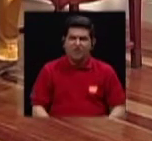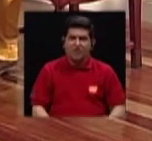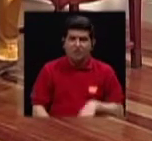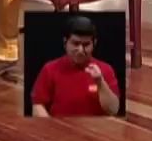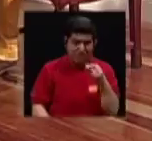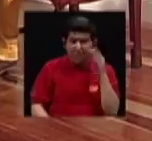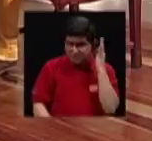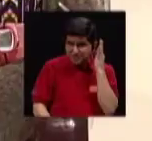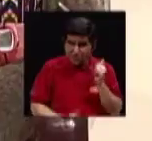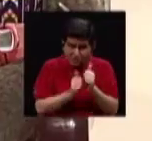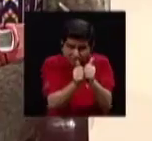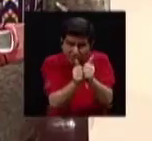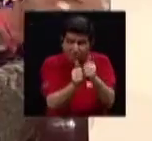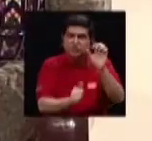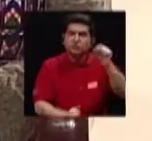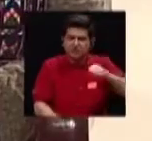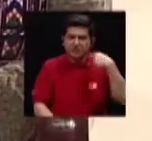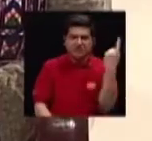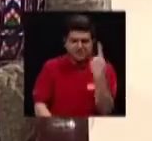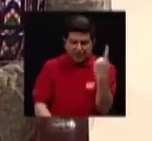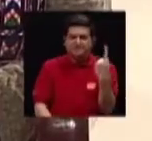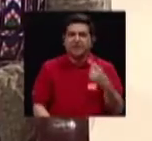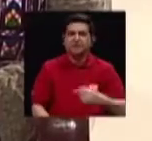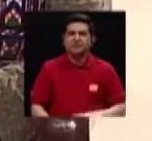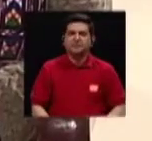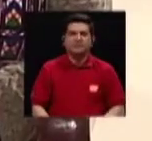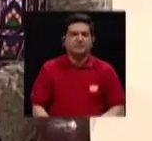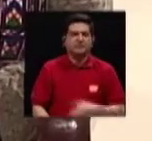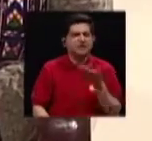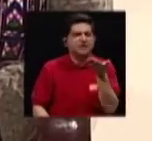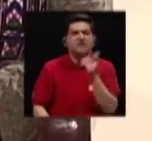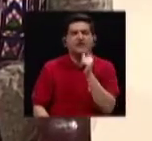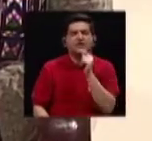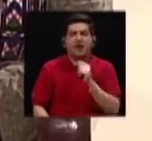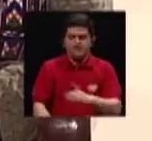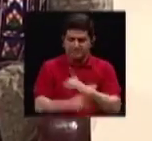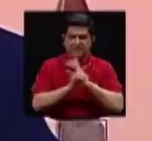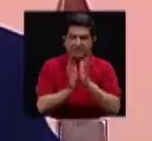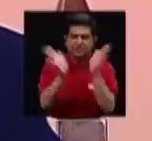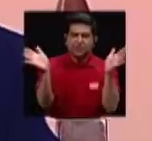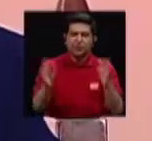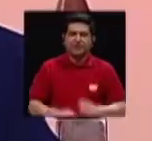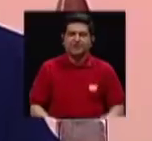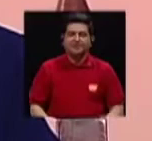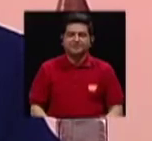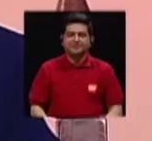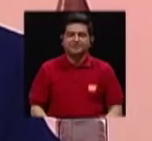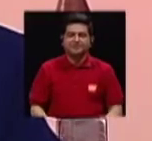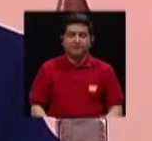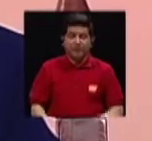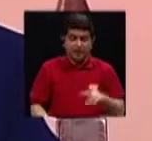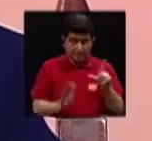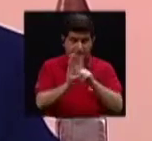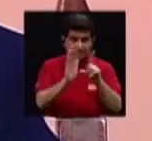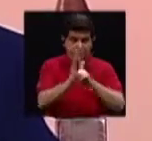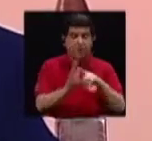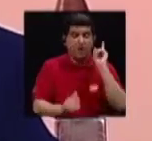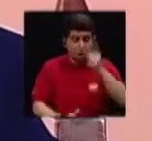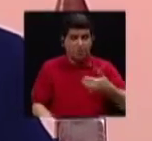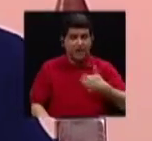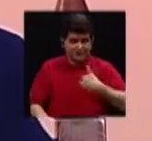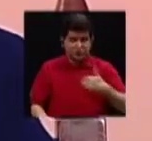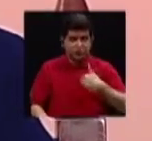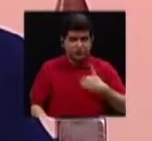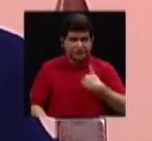a la mujer. Sí, siempre, siempre. Entonces, ¿quién lo da? La defensa pública. La defensa está encargada. La defensa pública, por ley, está obligada a darlo y